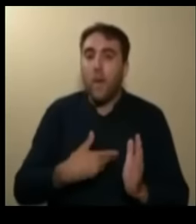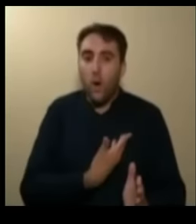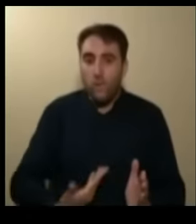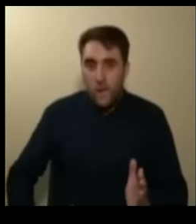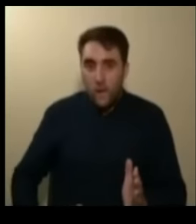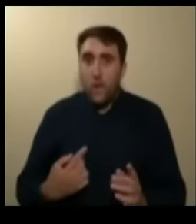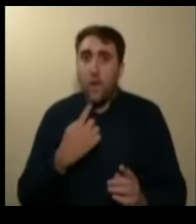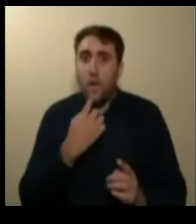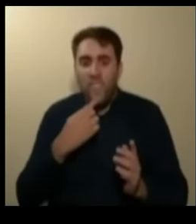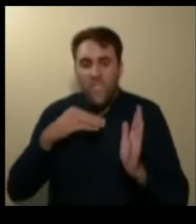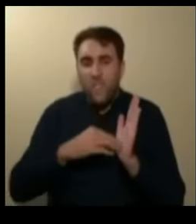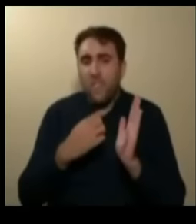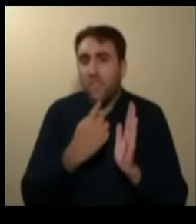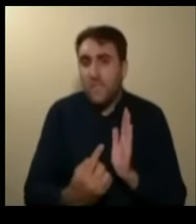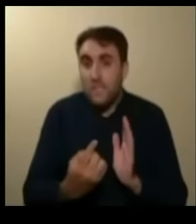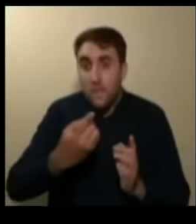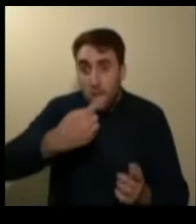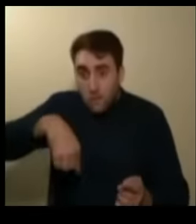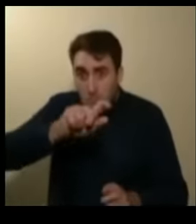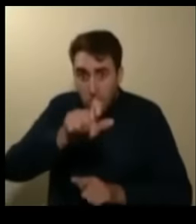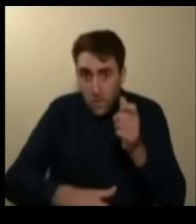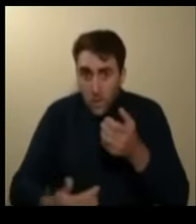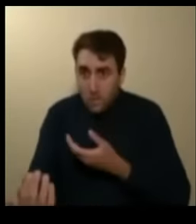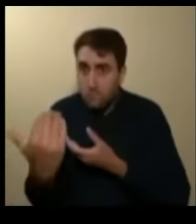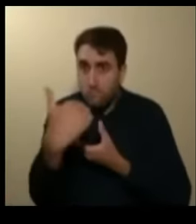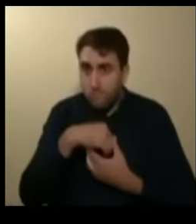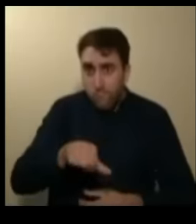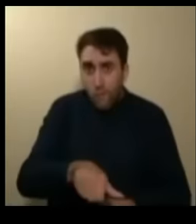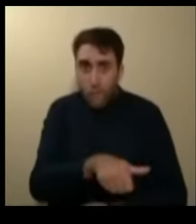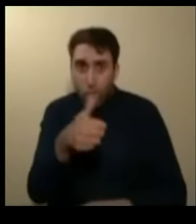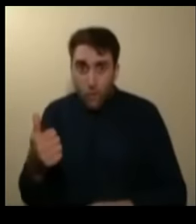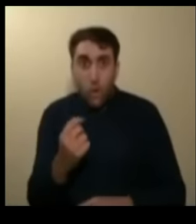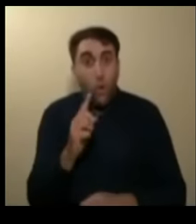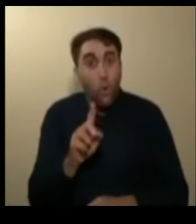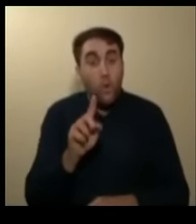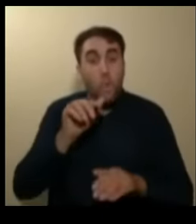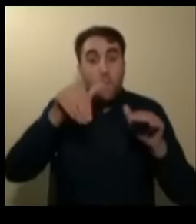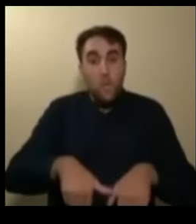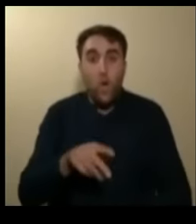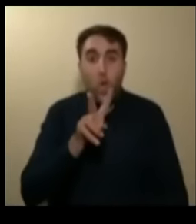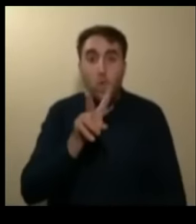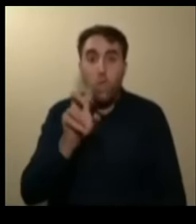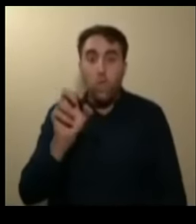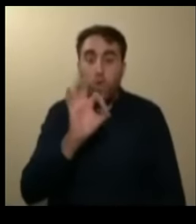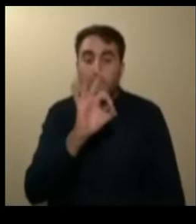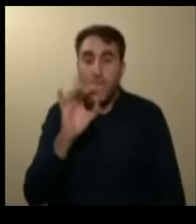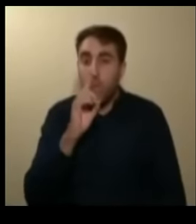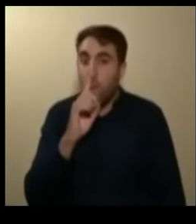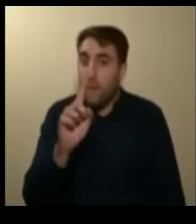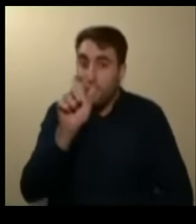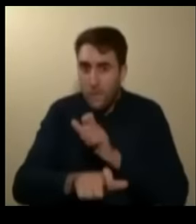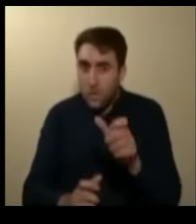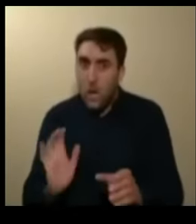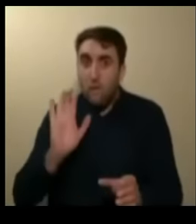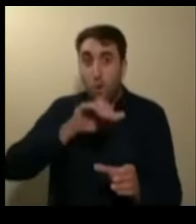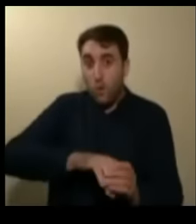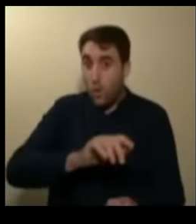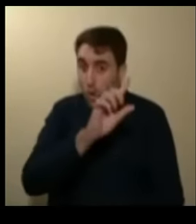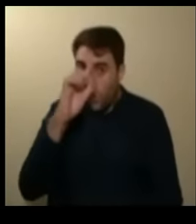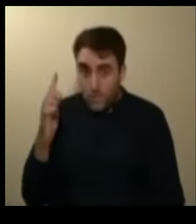contar con la confianza de la mayoría de los uruguayos, 1.200.000 uruguayos dieron esa mayoría, se iba a proceder